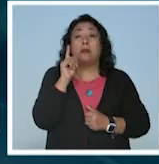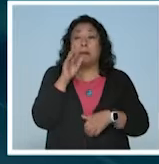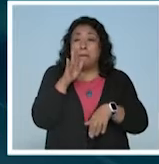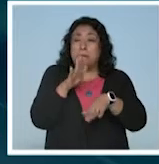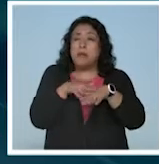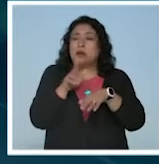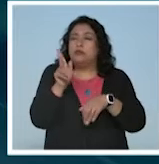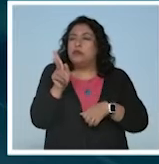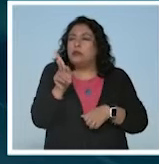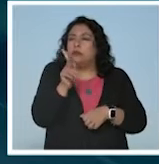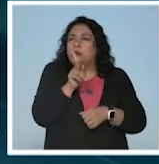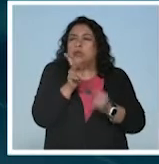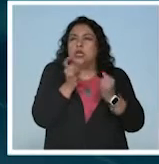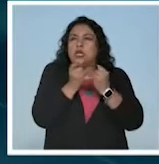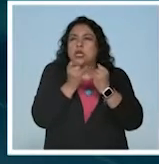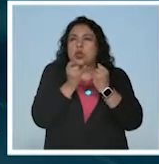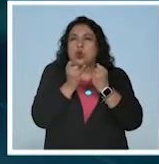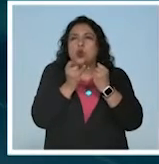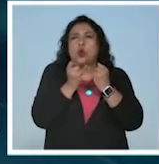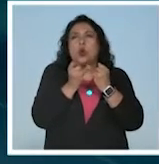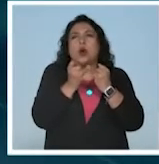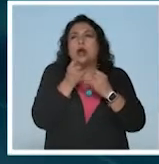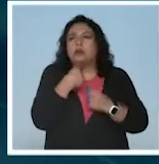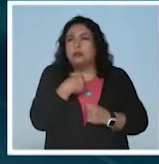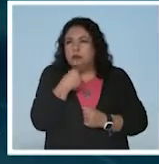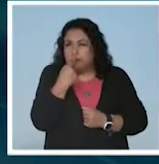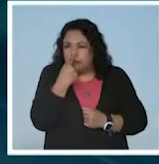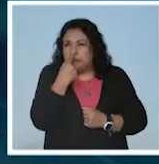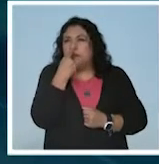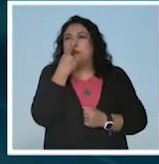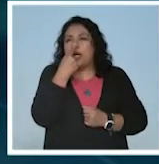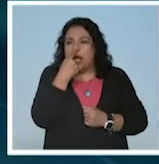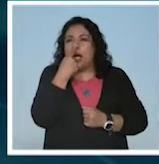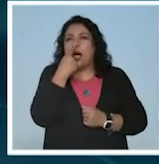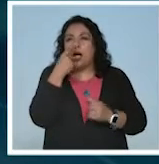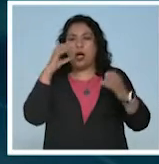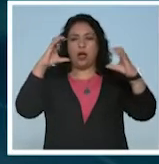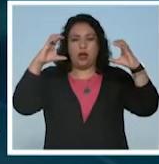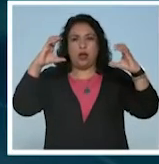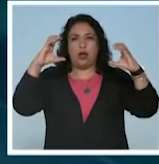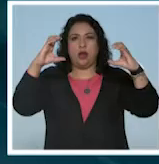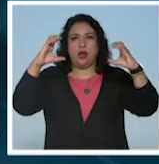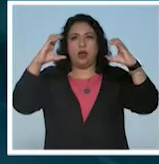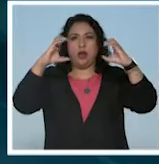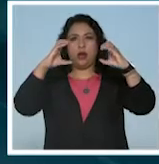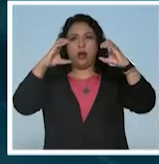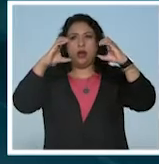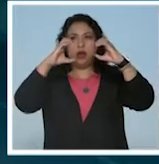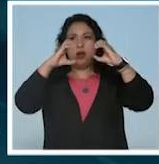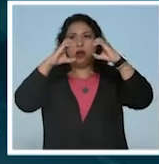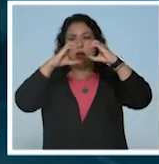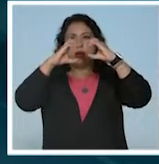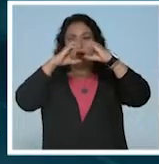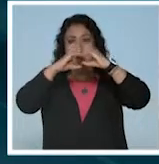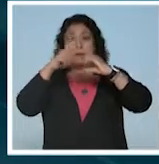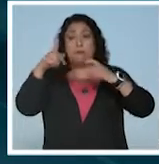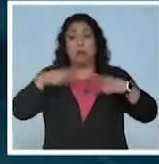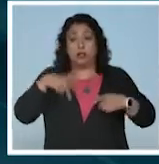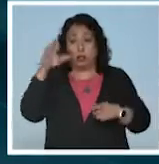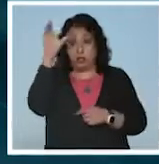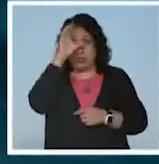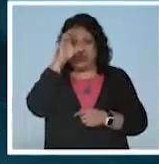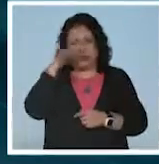más similares eran las marcas electrónicas de olor, la superposición de los círculos era mayor. Los